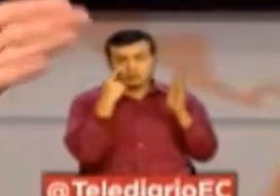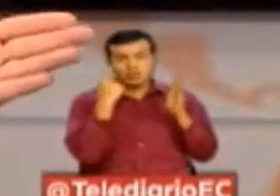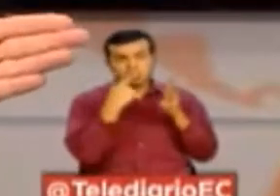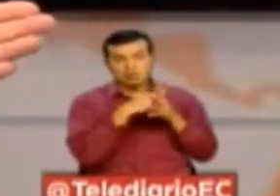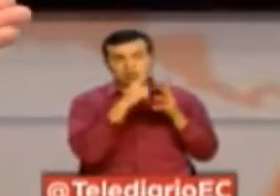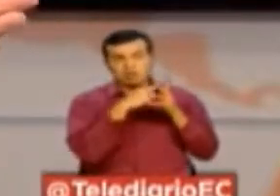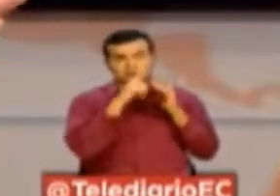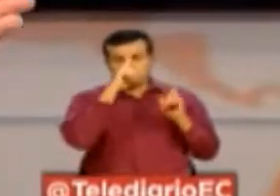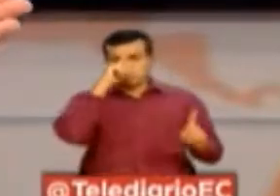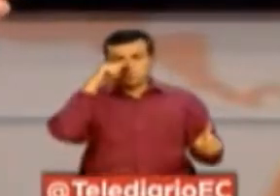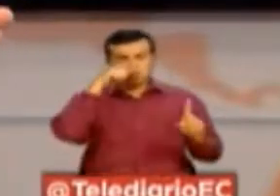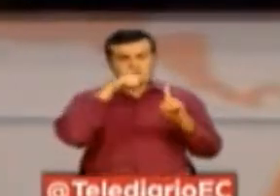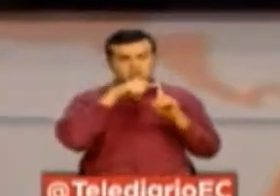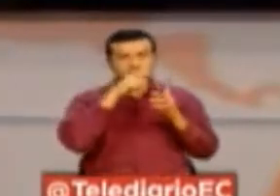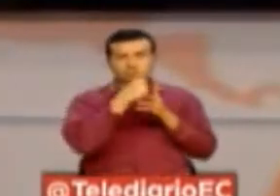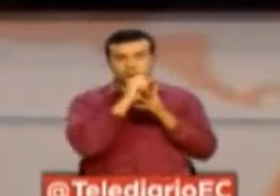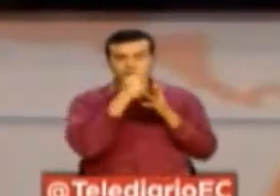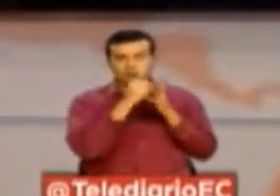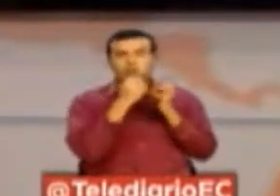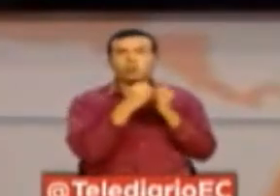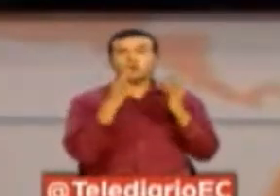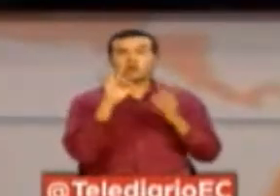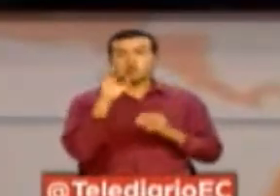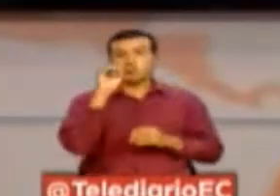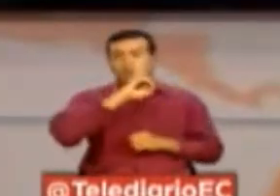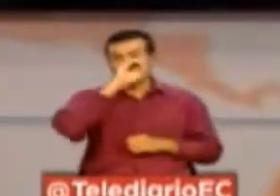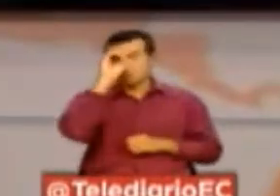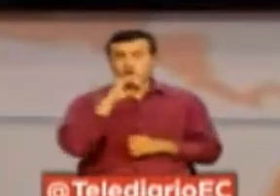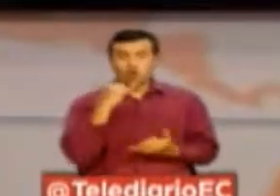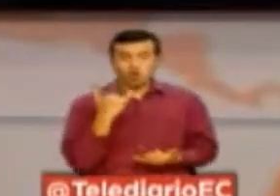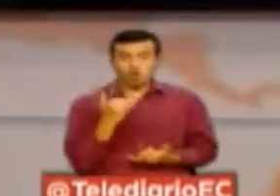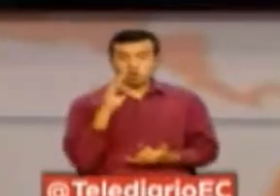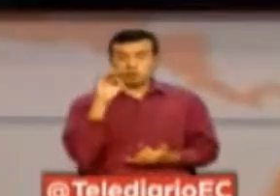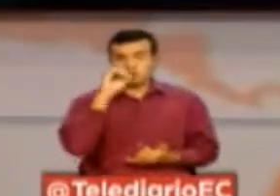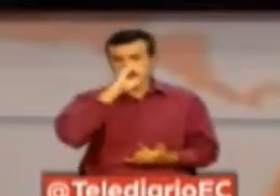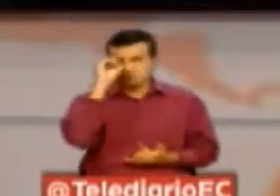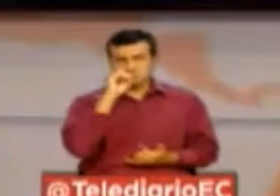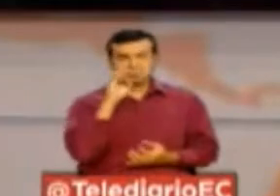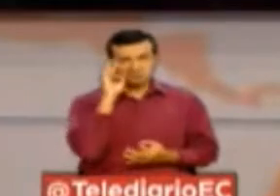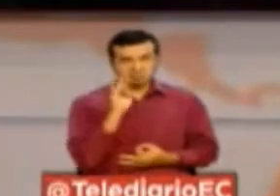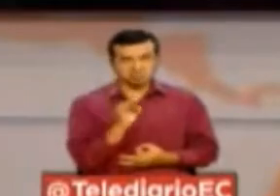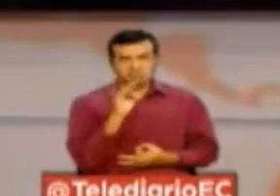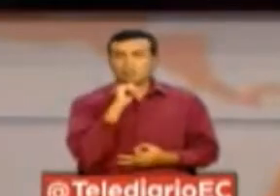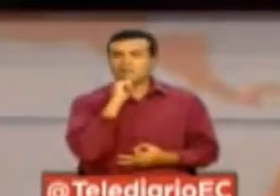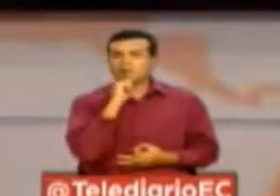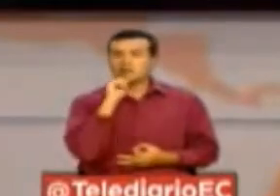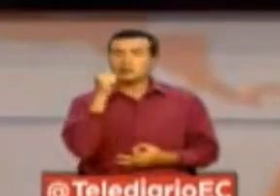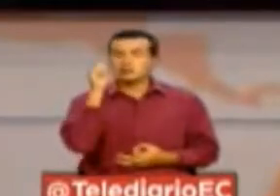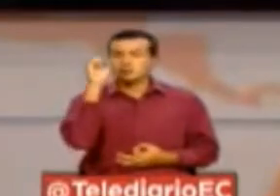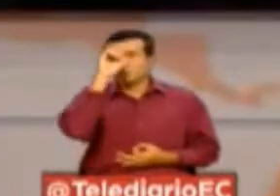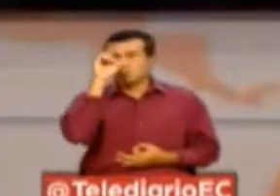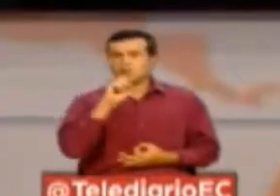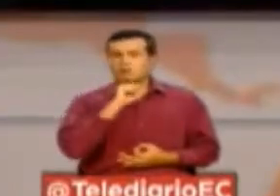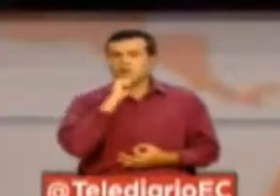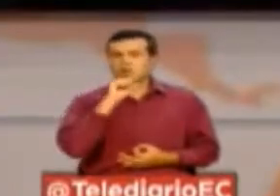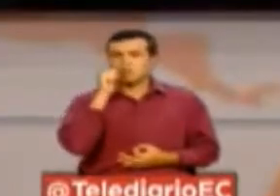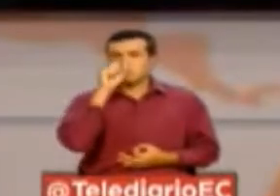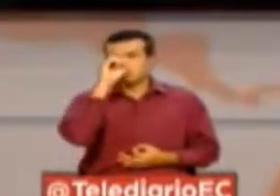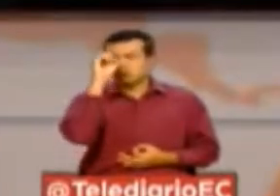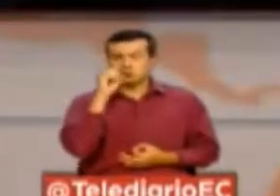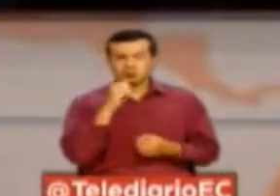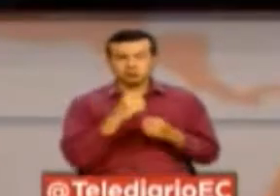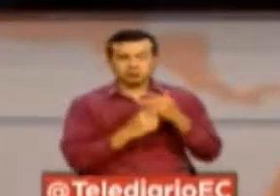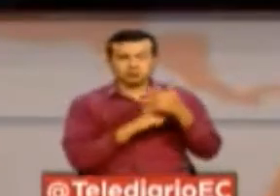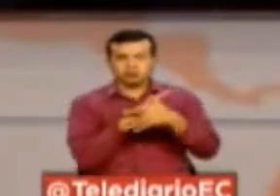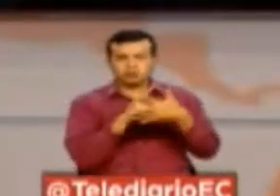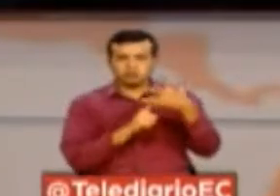metas tenemos un cumplimiento del 90 por ciento actualmente ese 5 es perdón ese 10 por ciento que nos faltan 5 tareas por